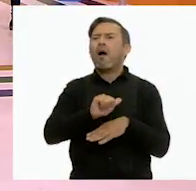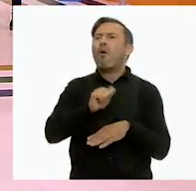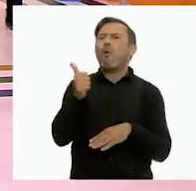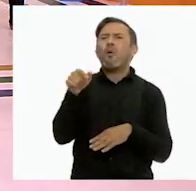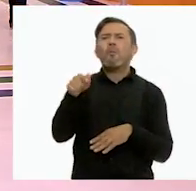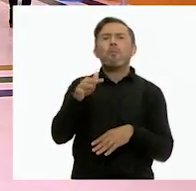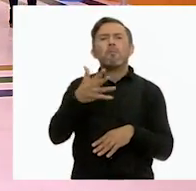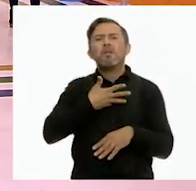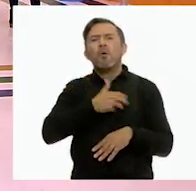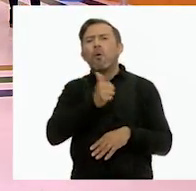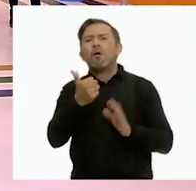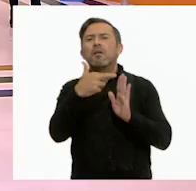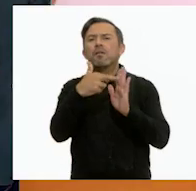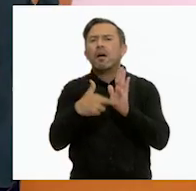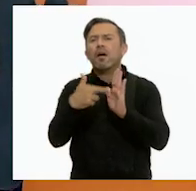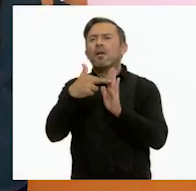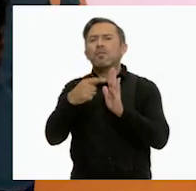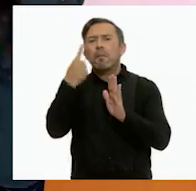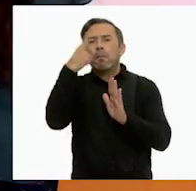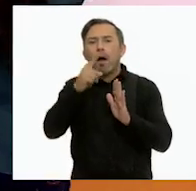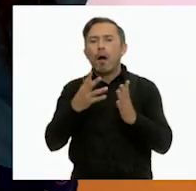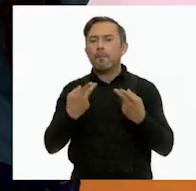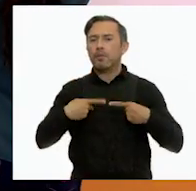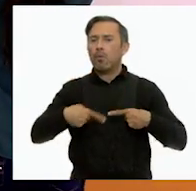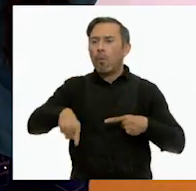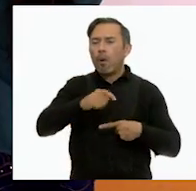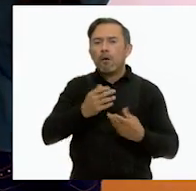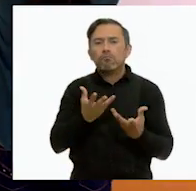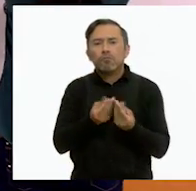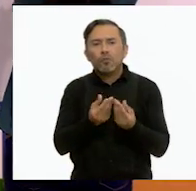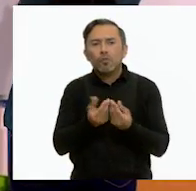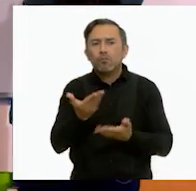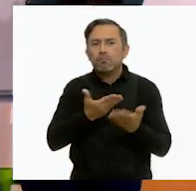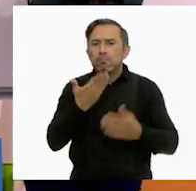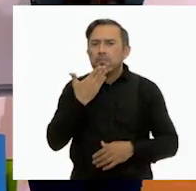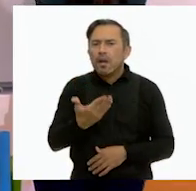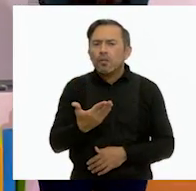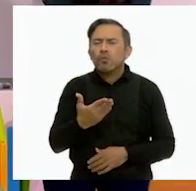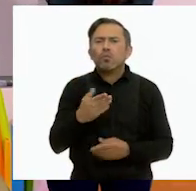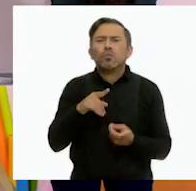haber reglas? Reglas de convivencia. Veamos.